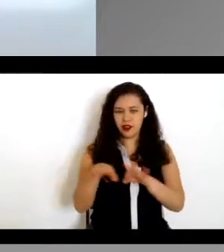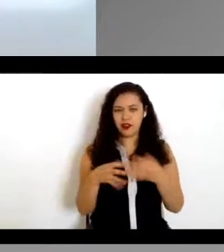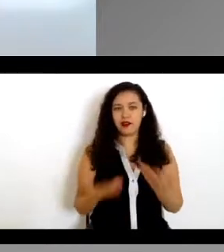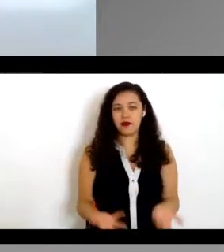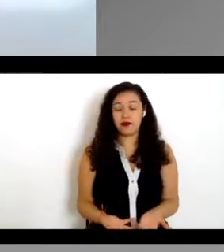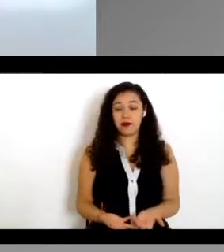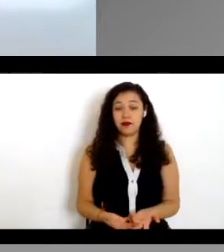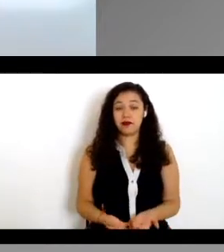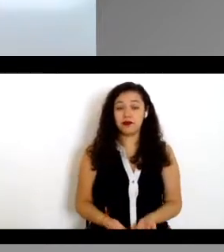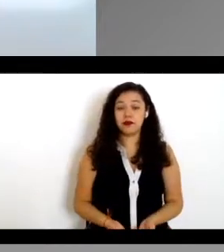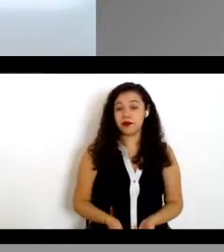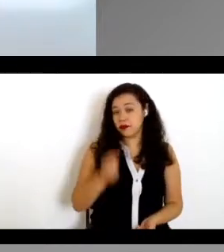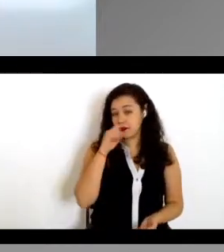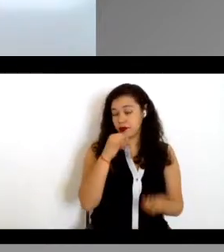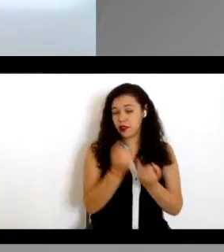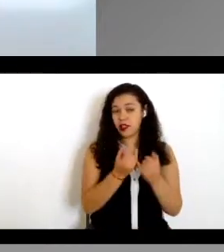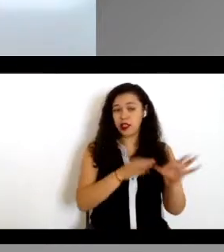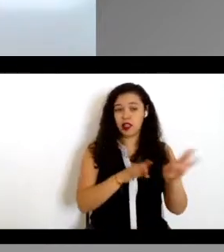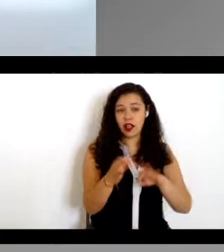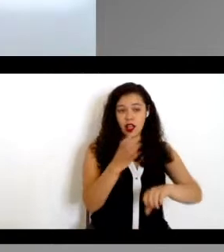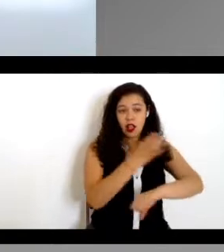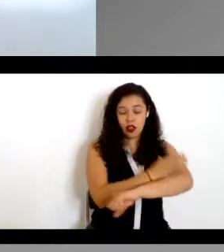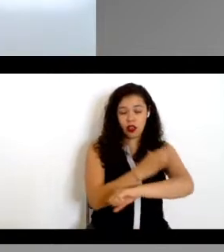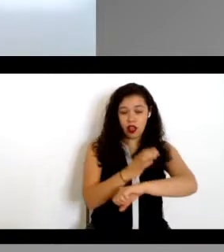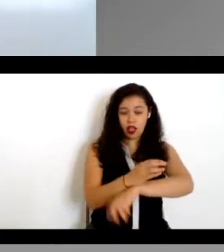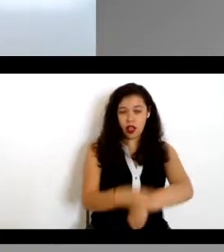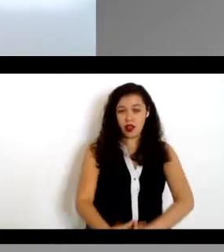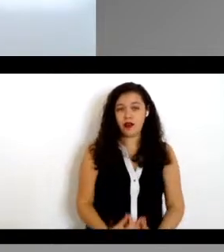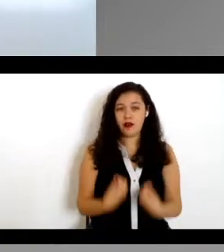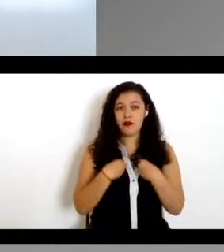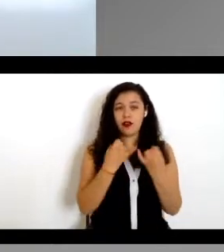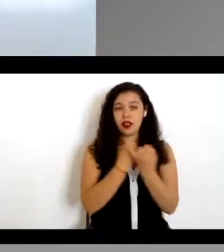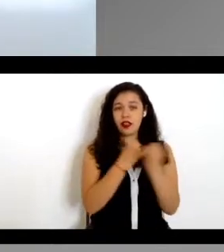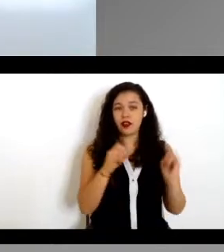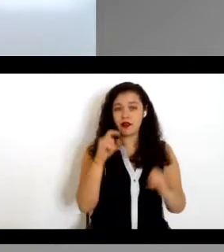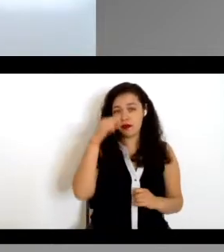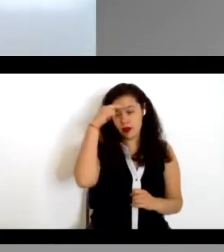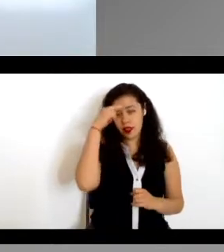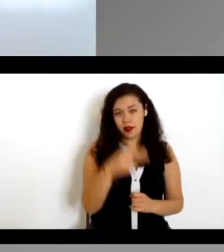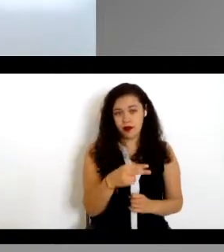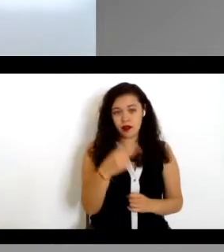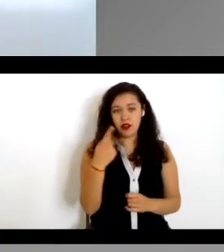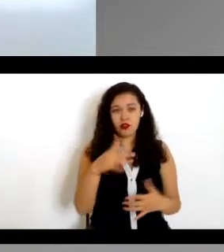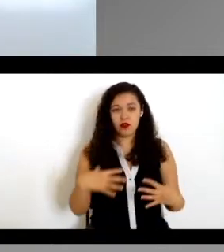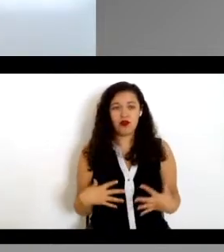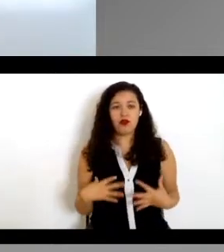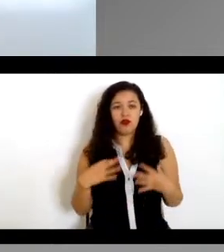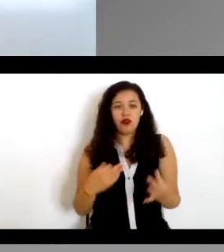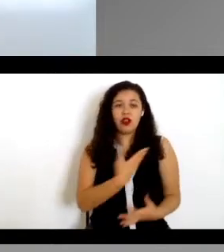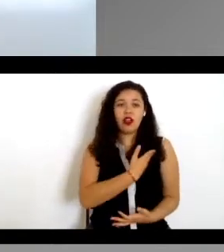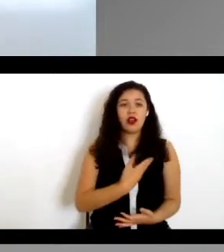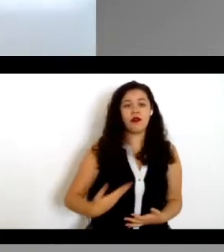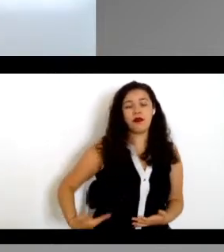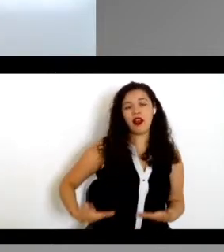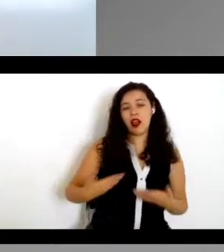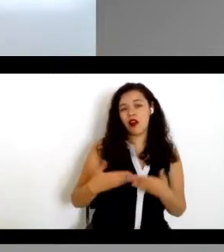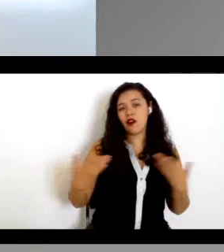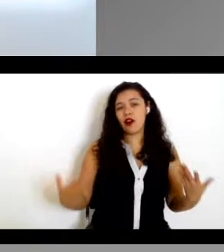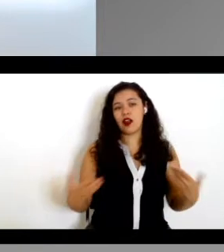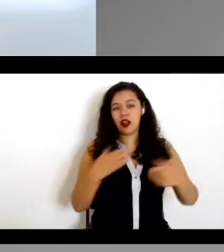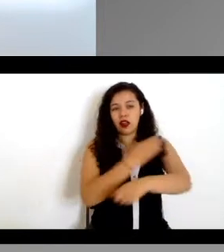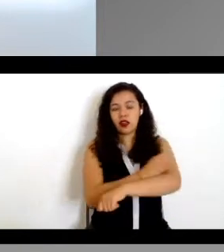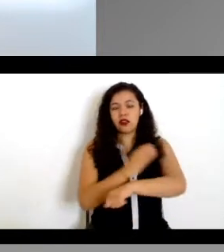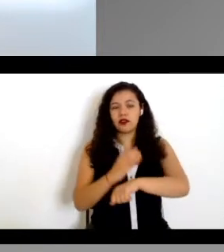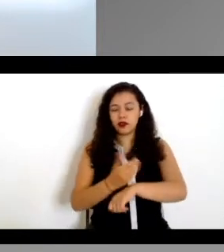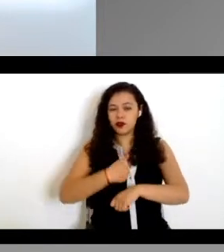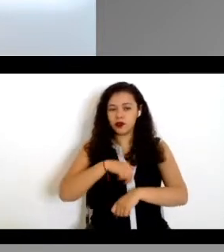de trabajar con compañeros de Vida Independiente México, cuyo fundador y presidente nos acompaña, y hemos constatado